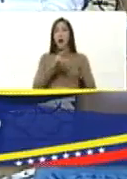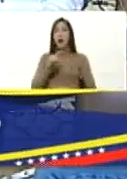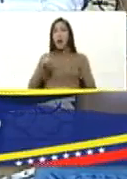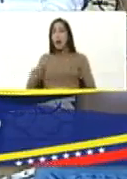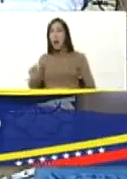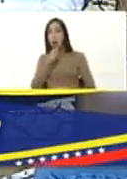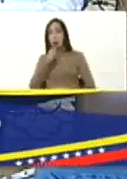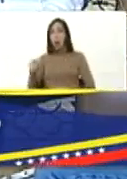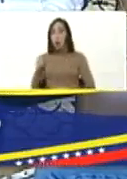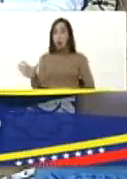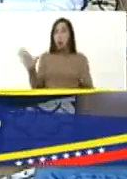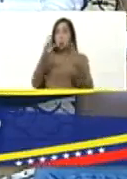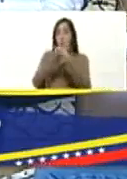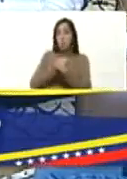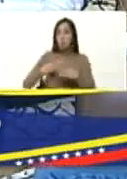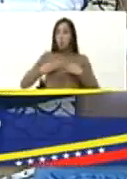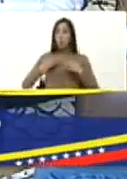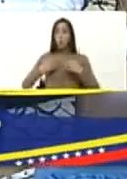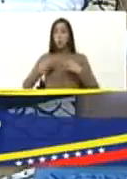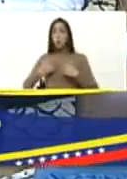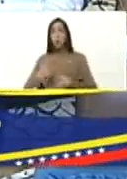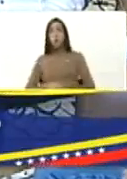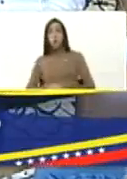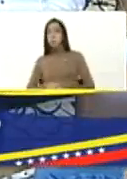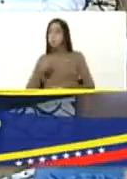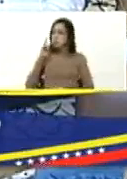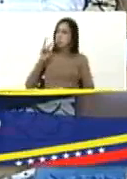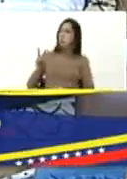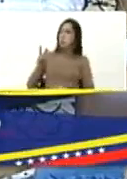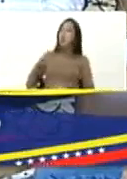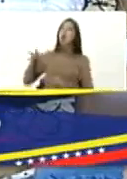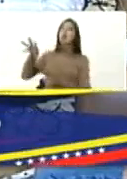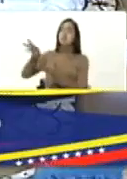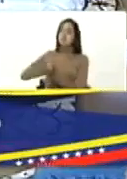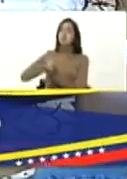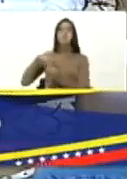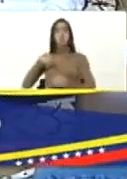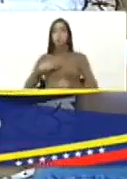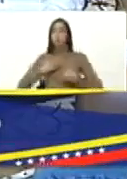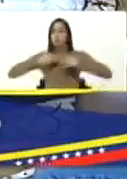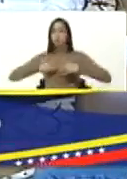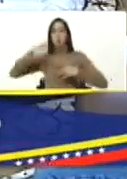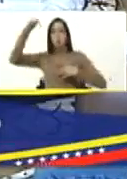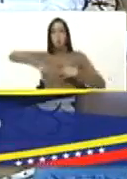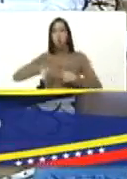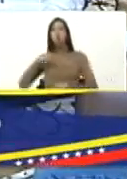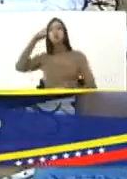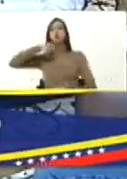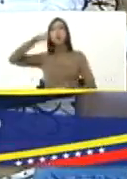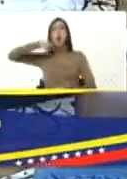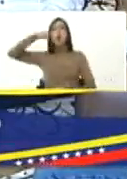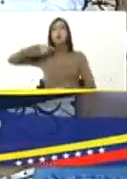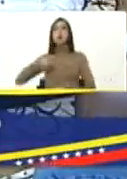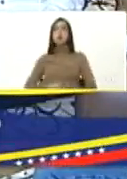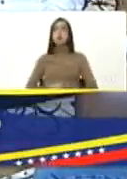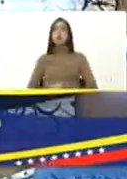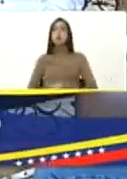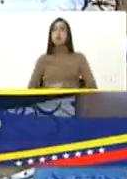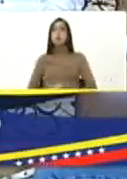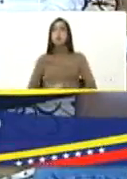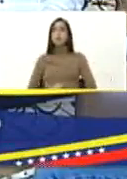que me hicieron en la noche con su camisa rosada. Y yo dije, mañana me pongo mi camisa rosada, Barry Cartaya. Y aquí tengo mi